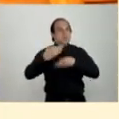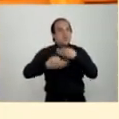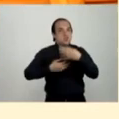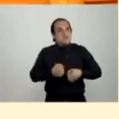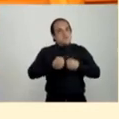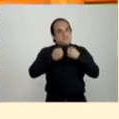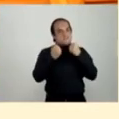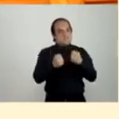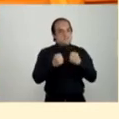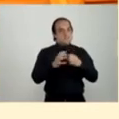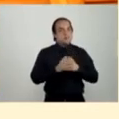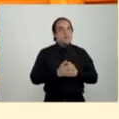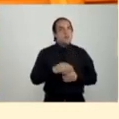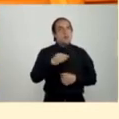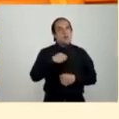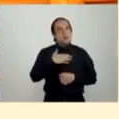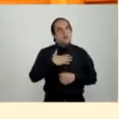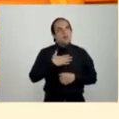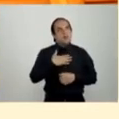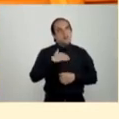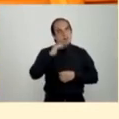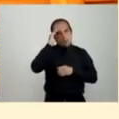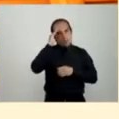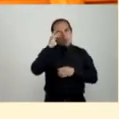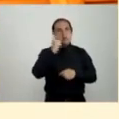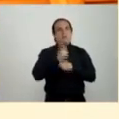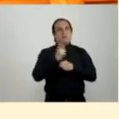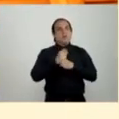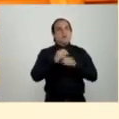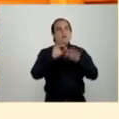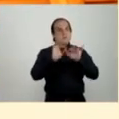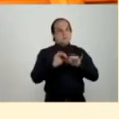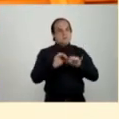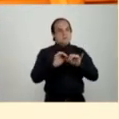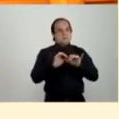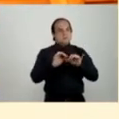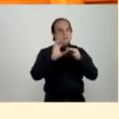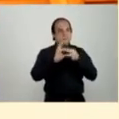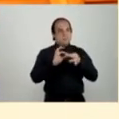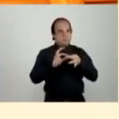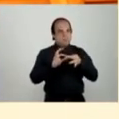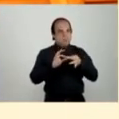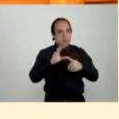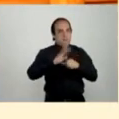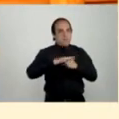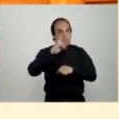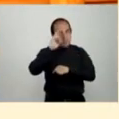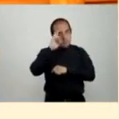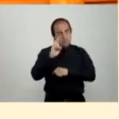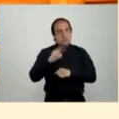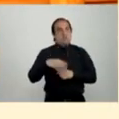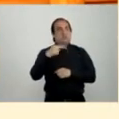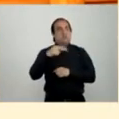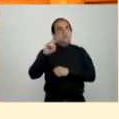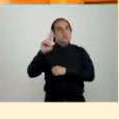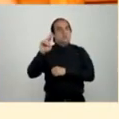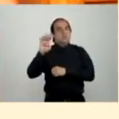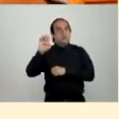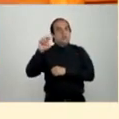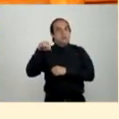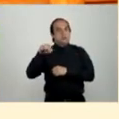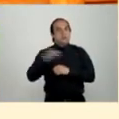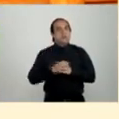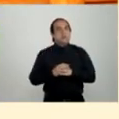fuerza, yo pondría entre los primeros narradores y más respetados por mí a Rubén Fonseca, ¿no? Era